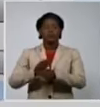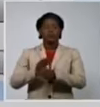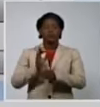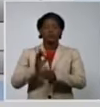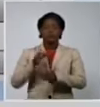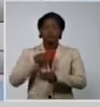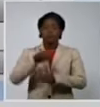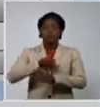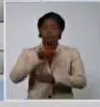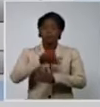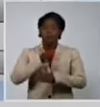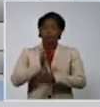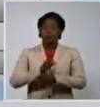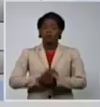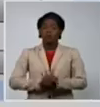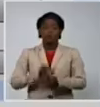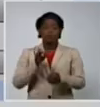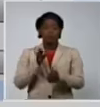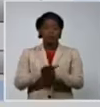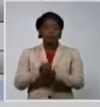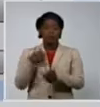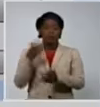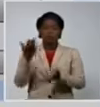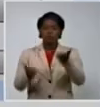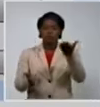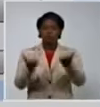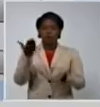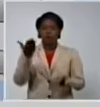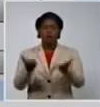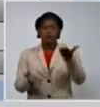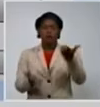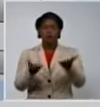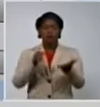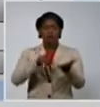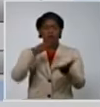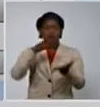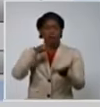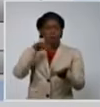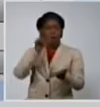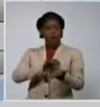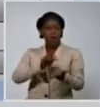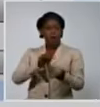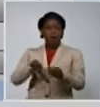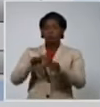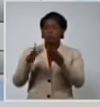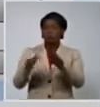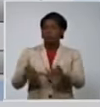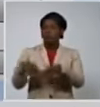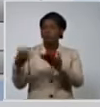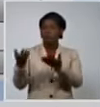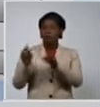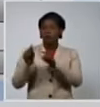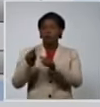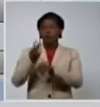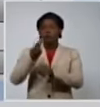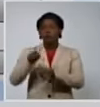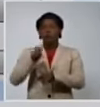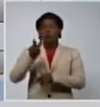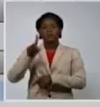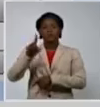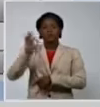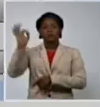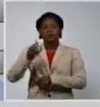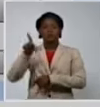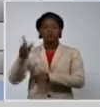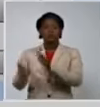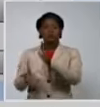mencioné, al compararla con Cuba, de un 2,1%, que es una letalidad superior